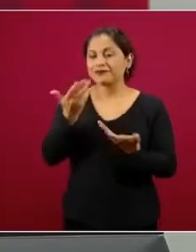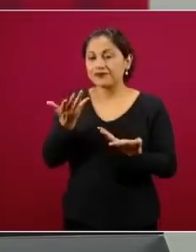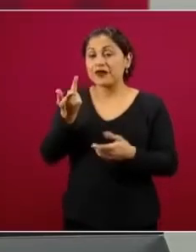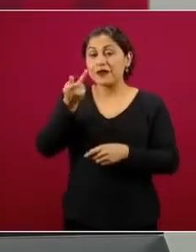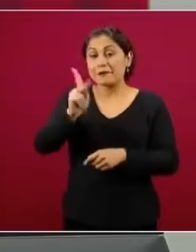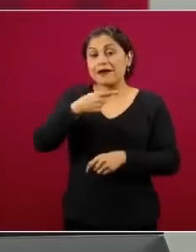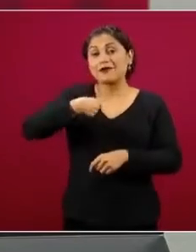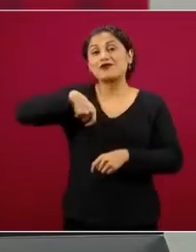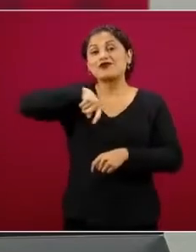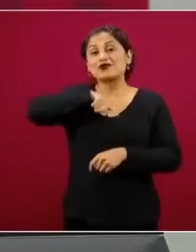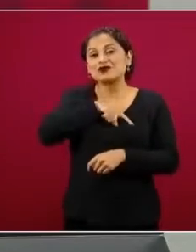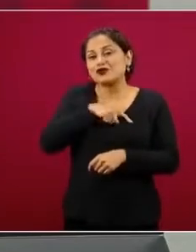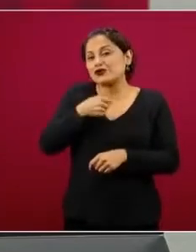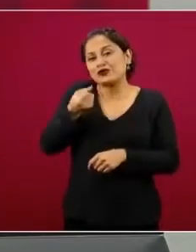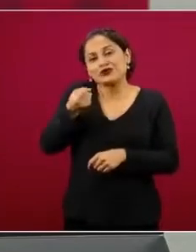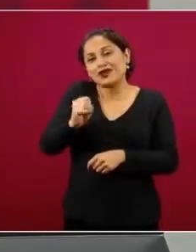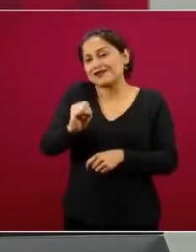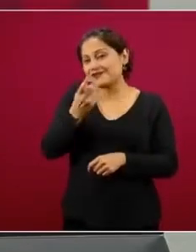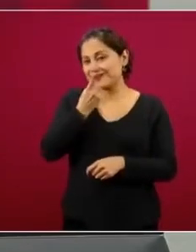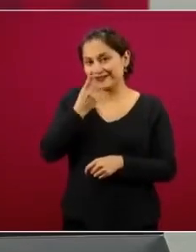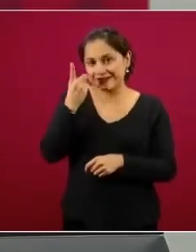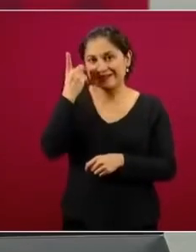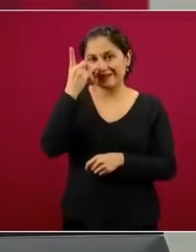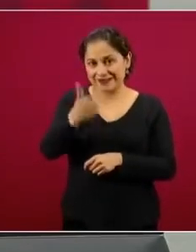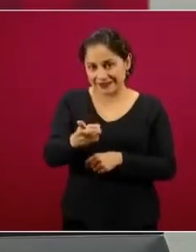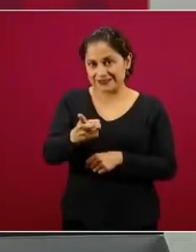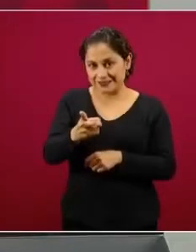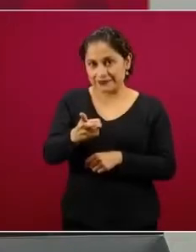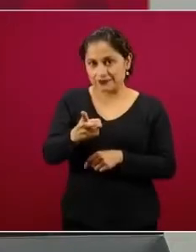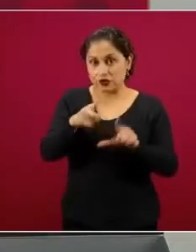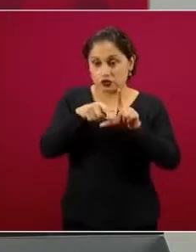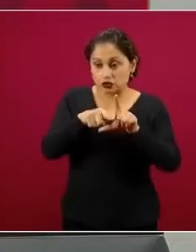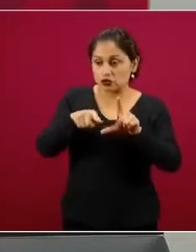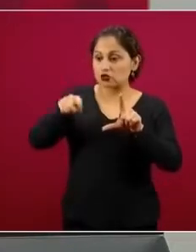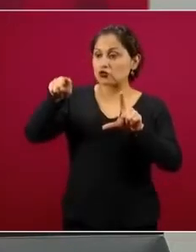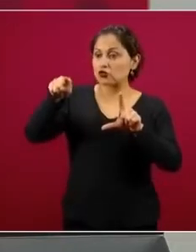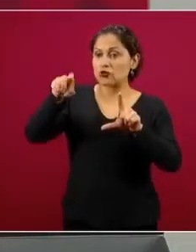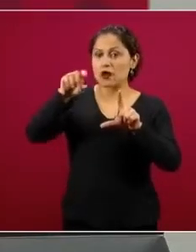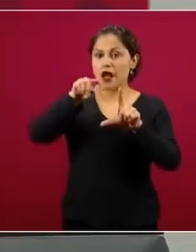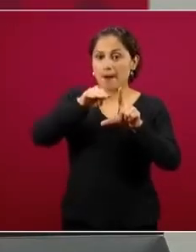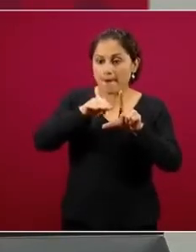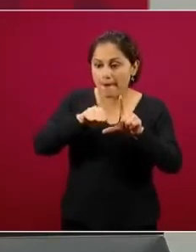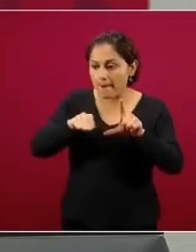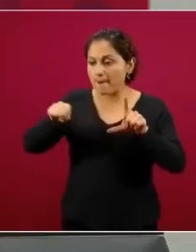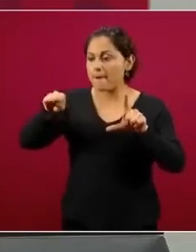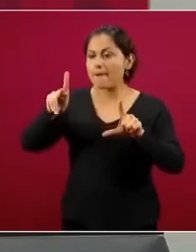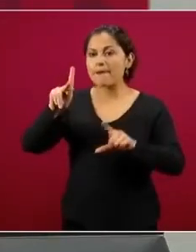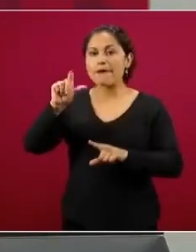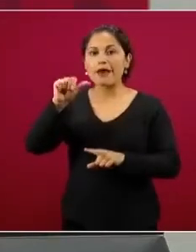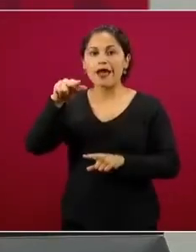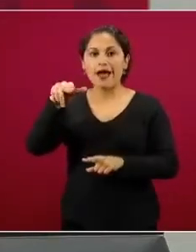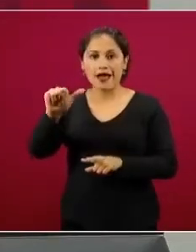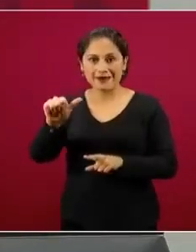fácil comunicación, aplanar la curva, quiere decir que comparada